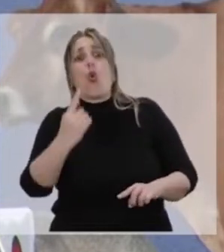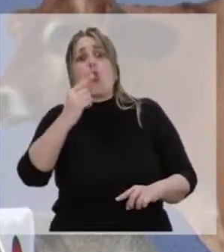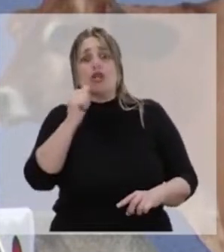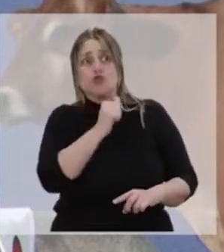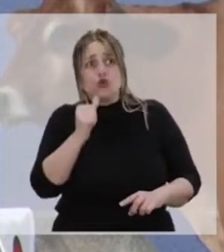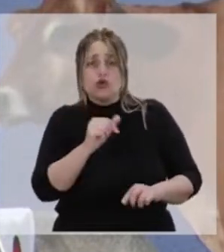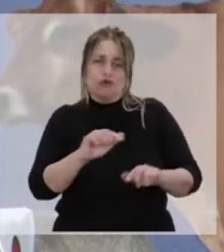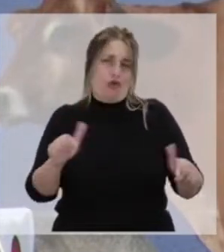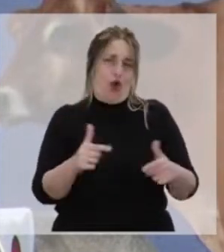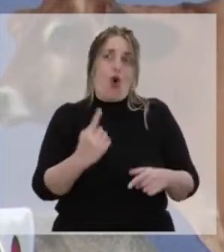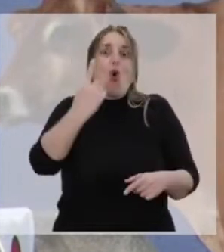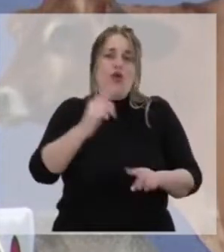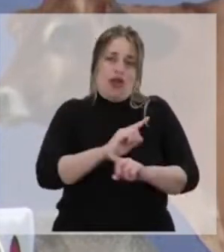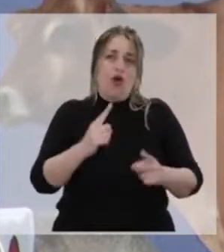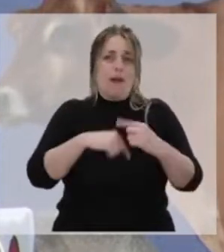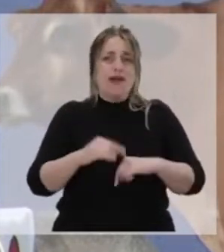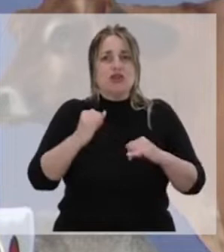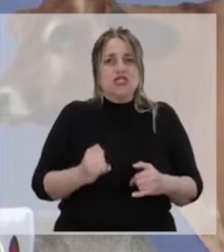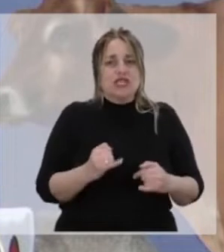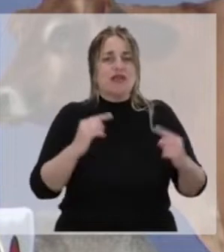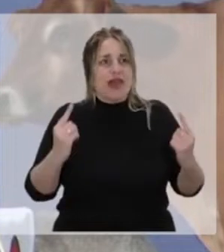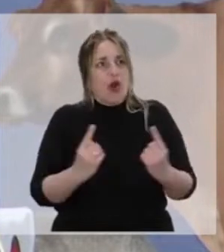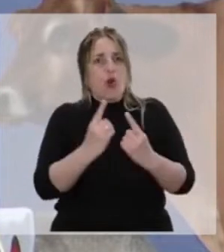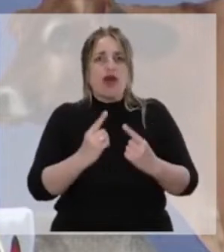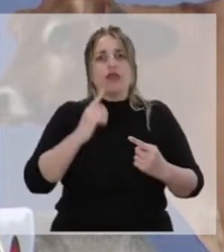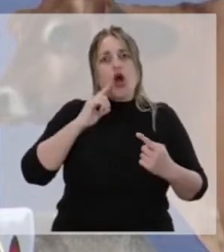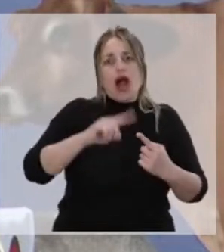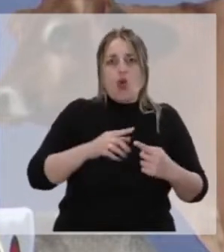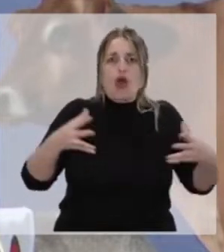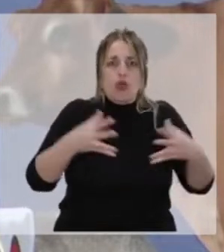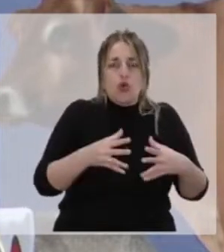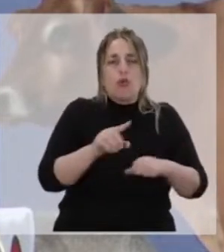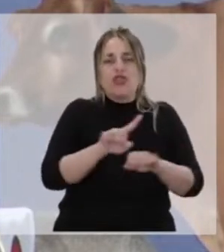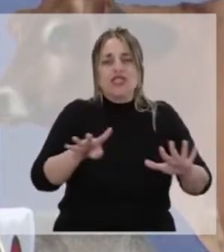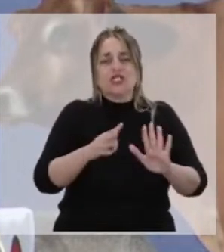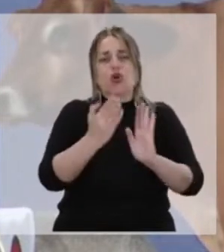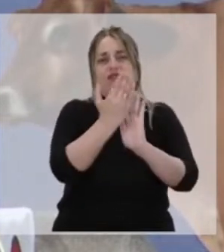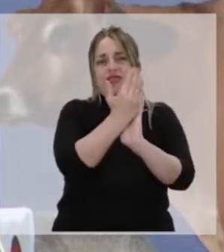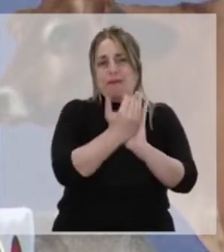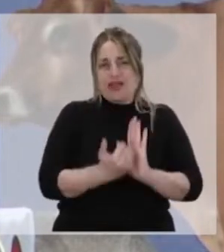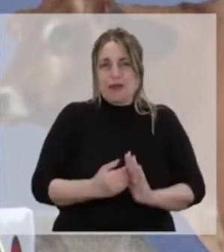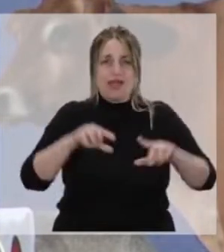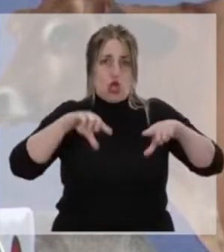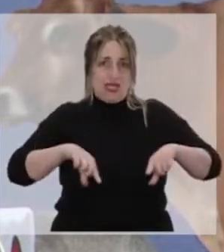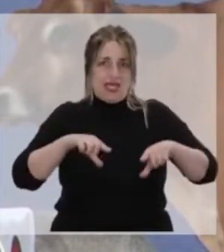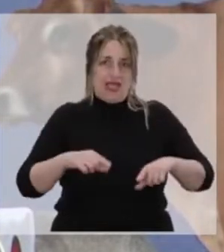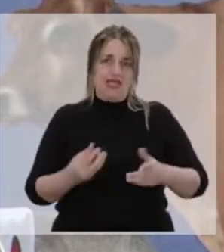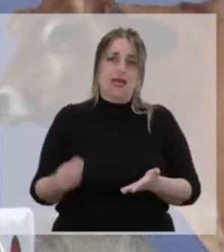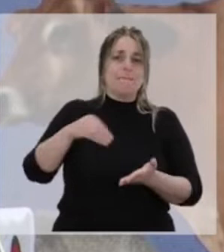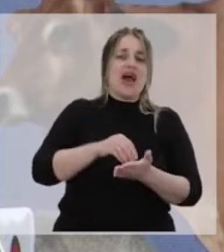hay una sola solución pero la instalación de mesas descentralizadas con las 19 intendencias